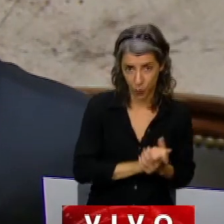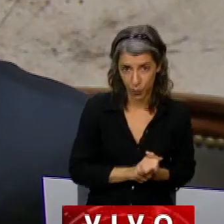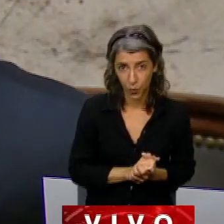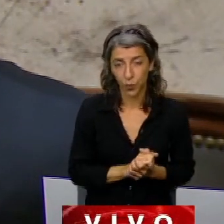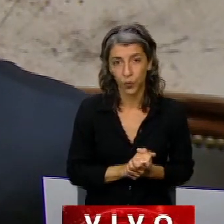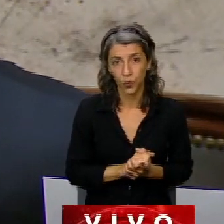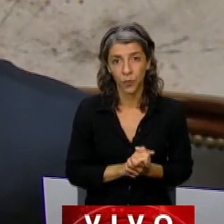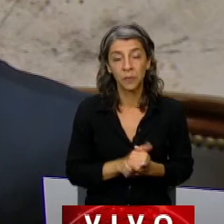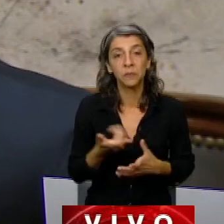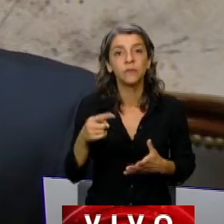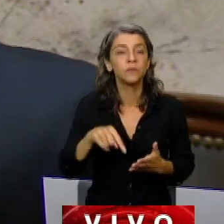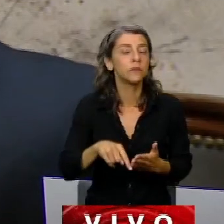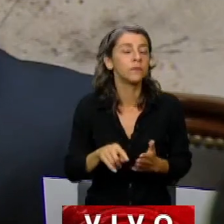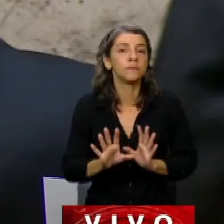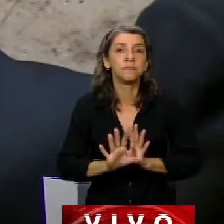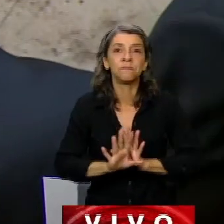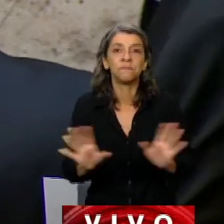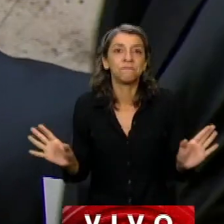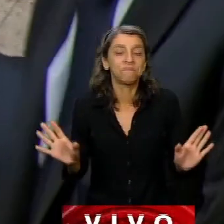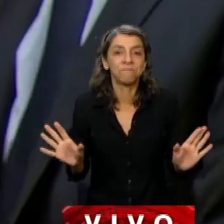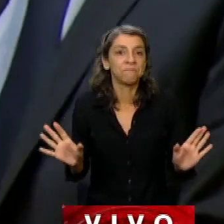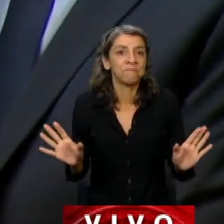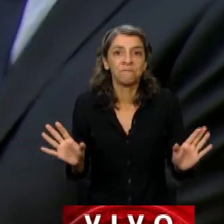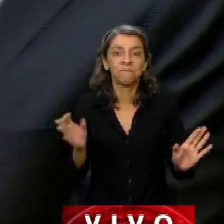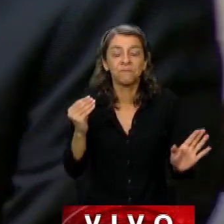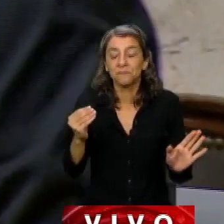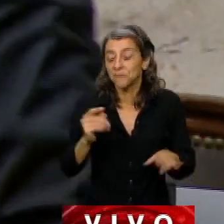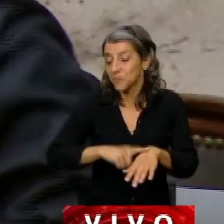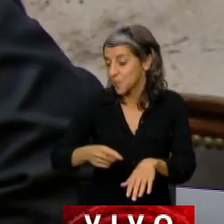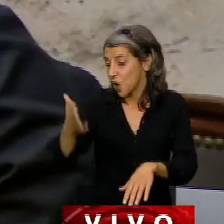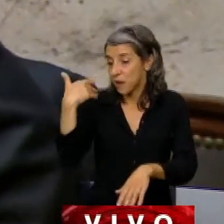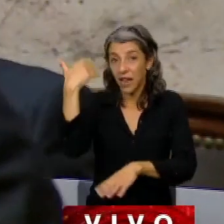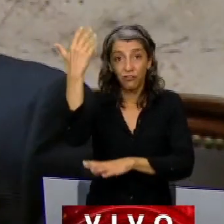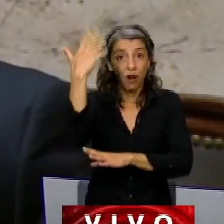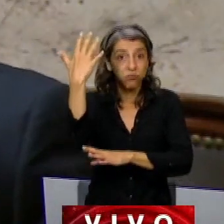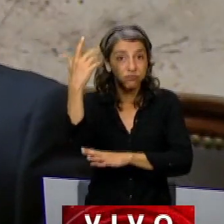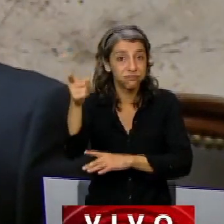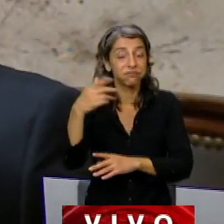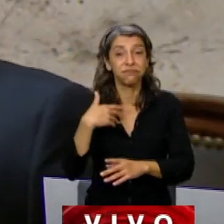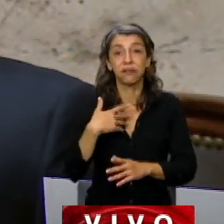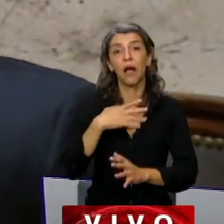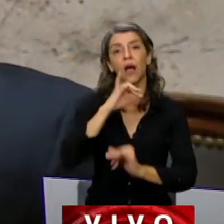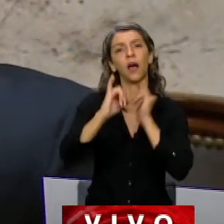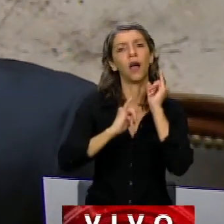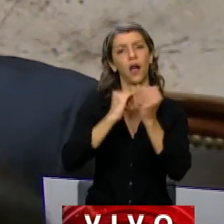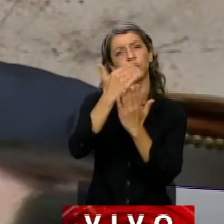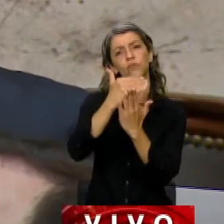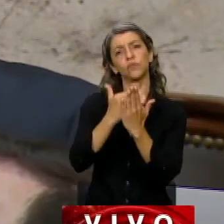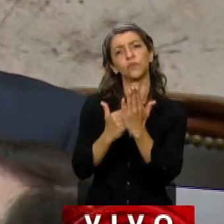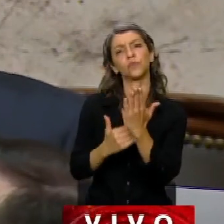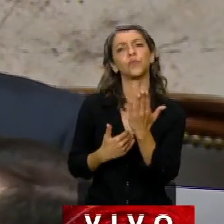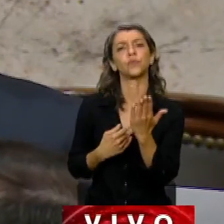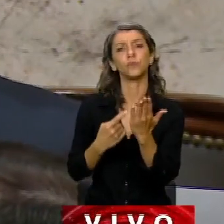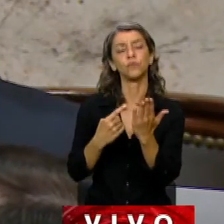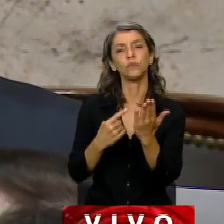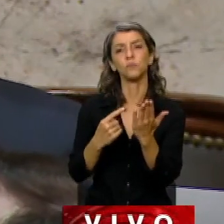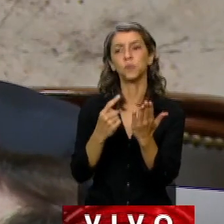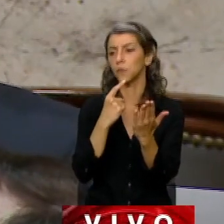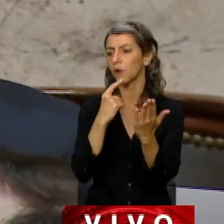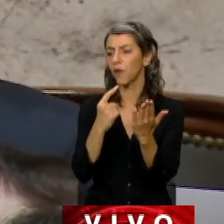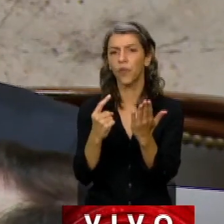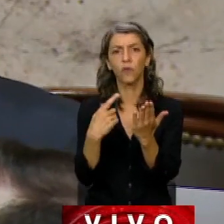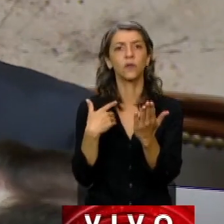maravilloso. En un momento del discurso hacen una reseña y señalan y mencionan